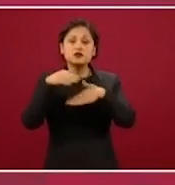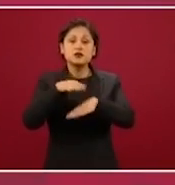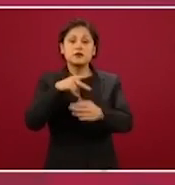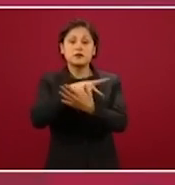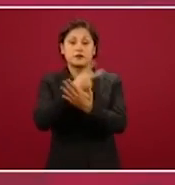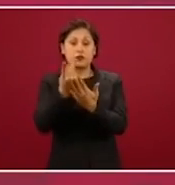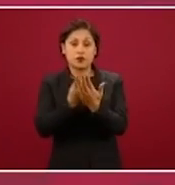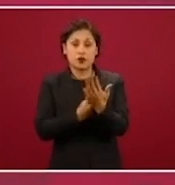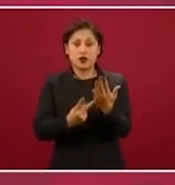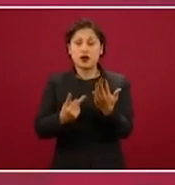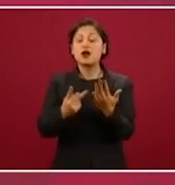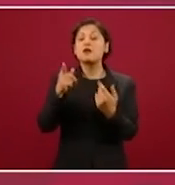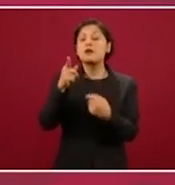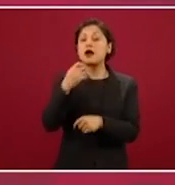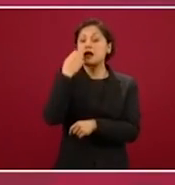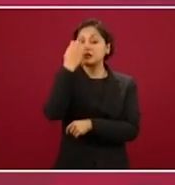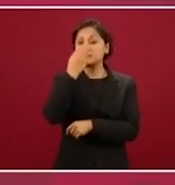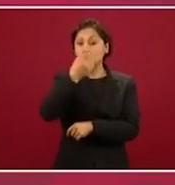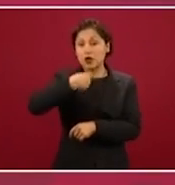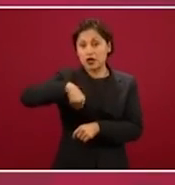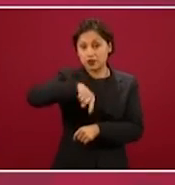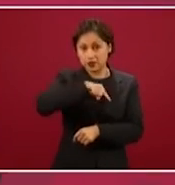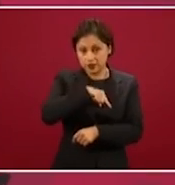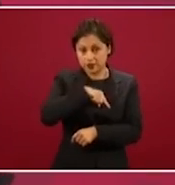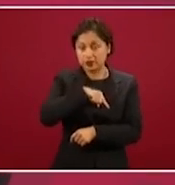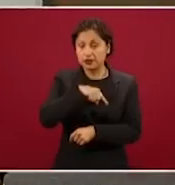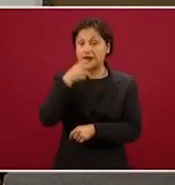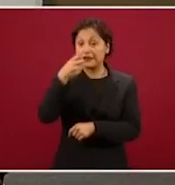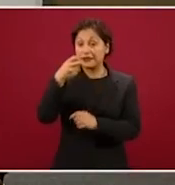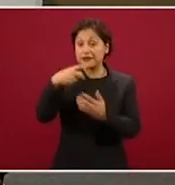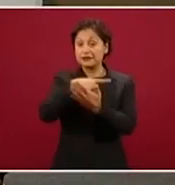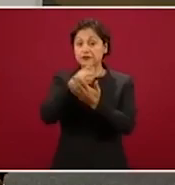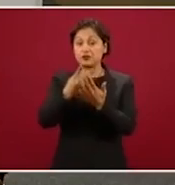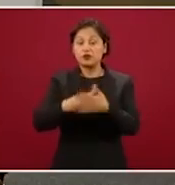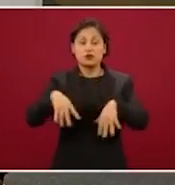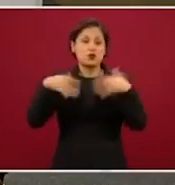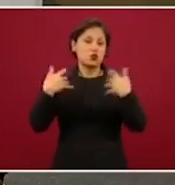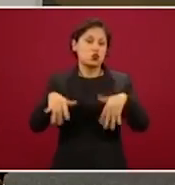La escuela es nuestra, que es extraordinario porque